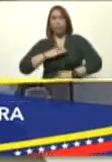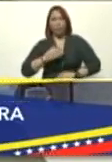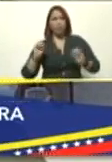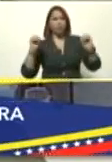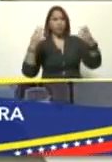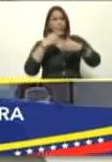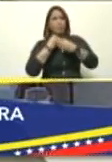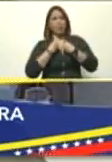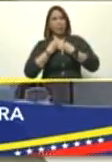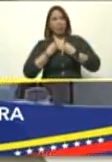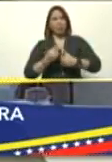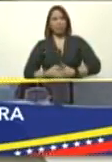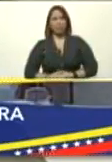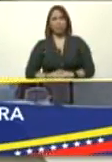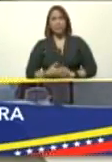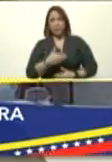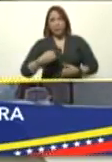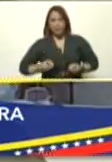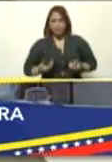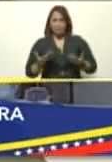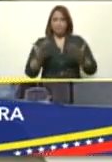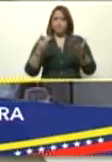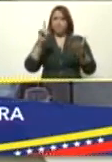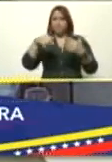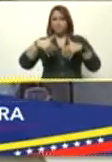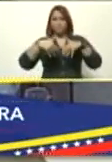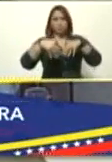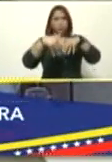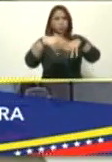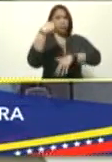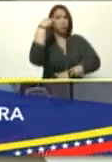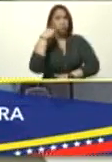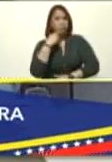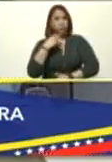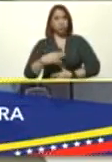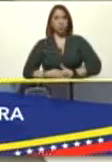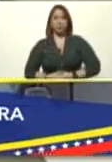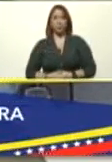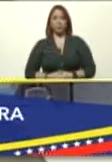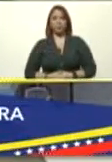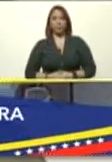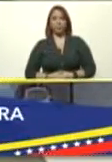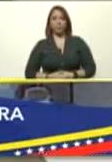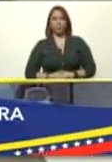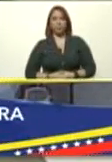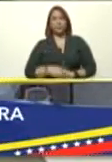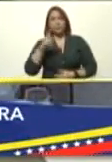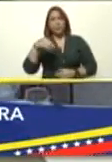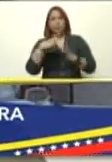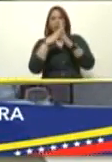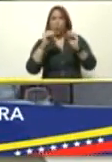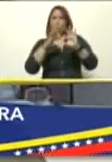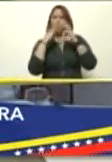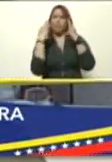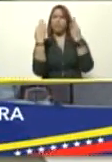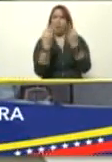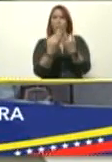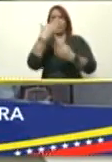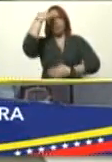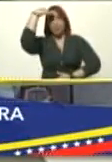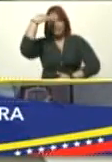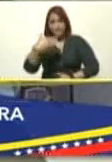vida. Quiero transmitir al ejército bolivariano, a toda la familia